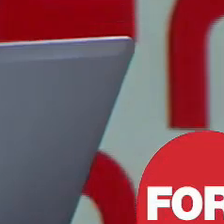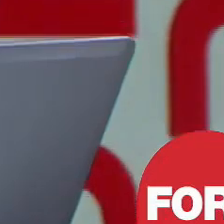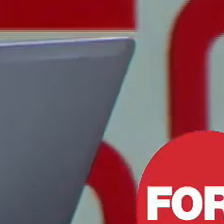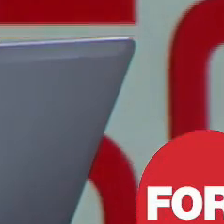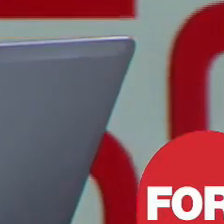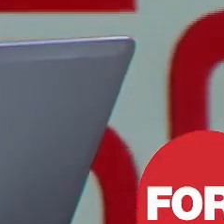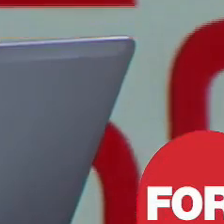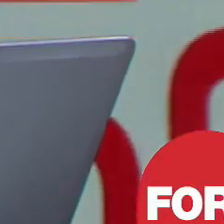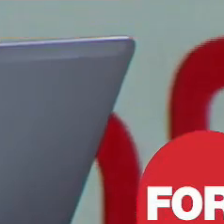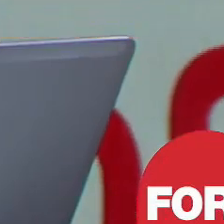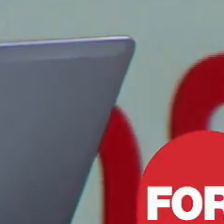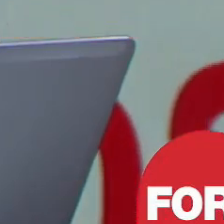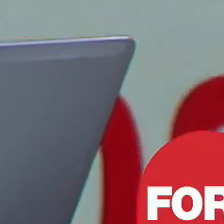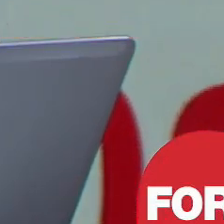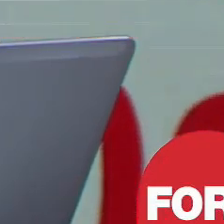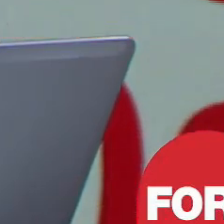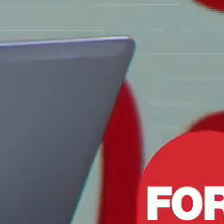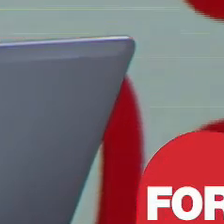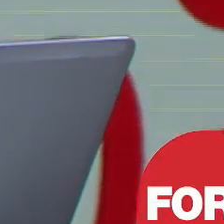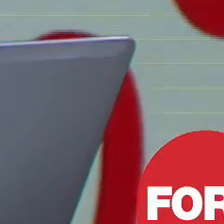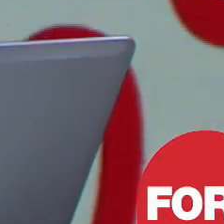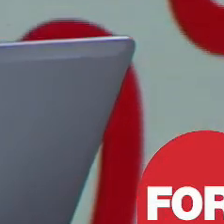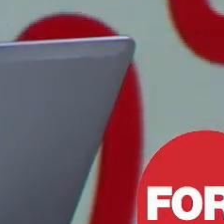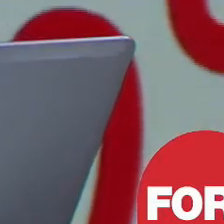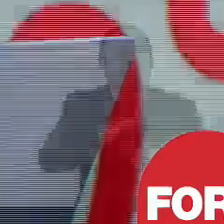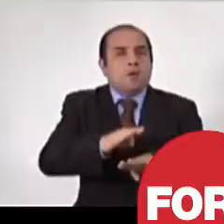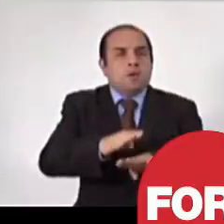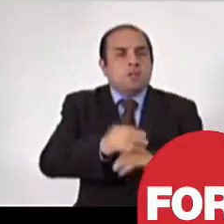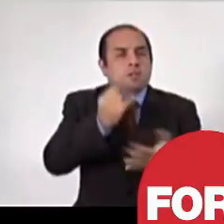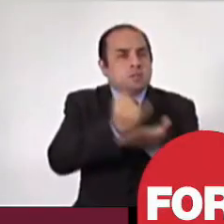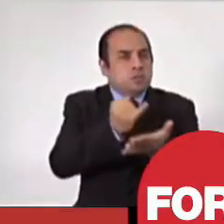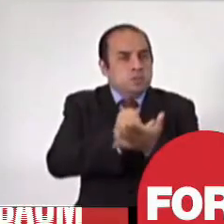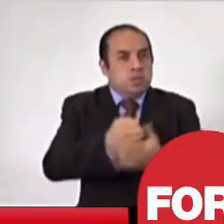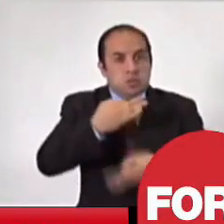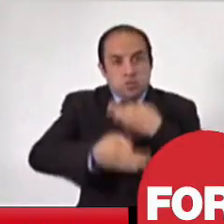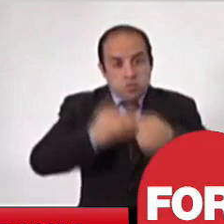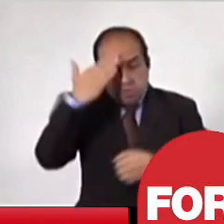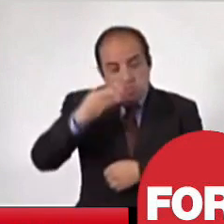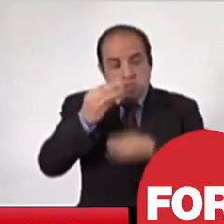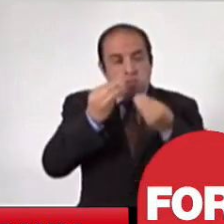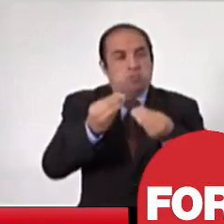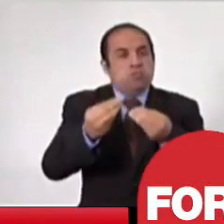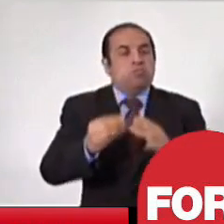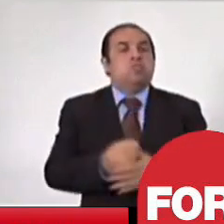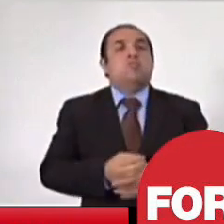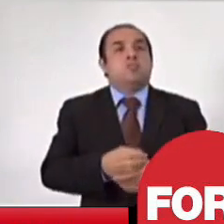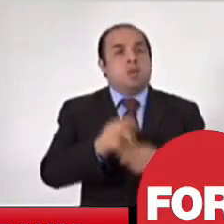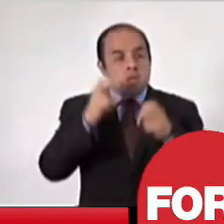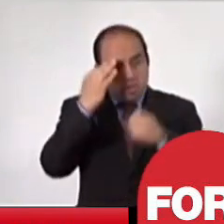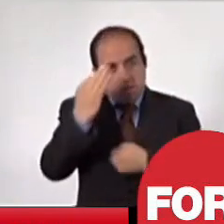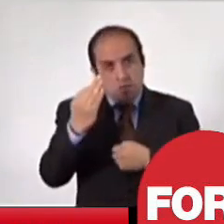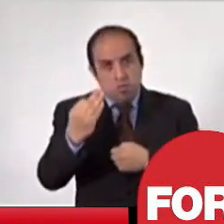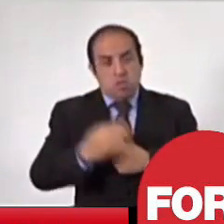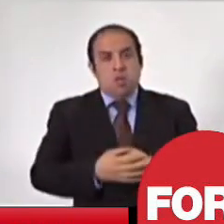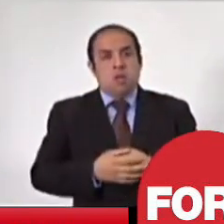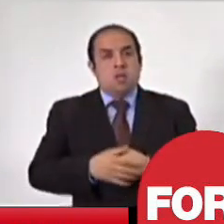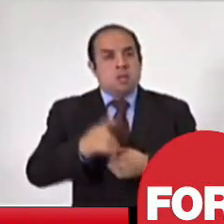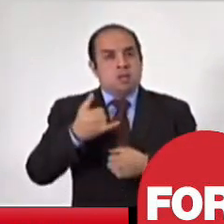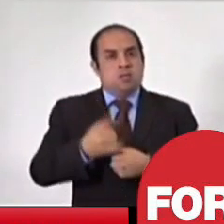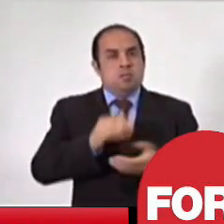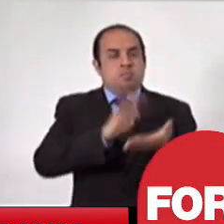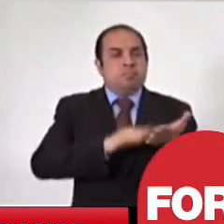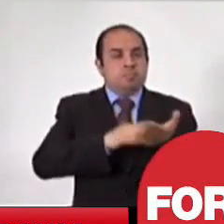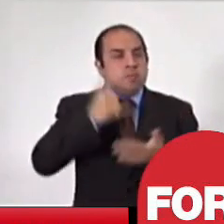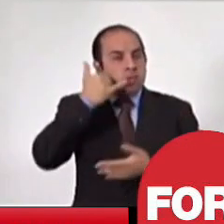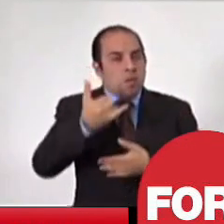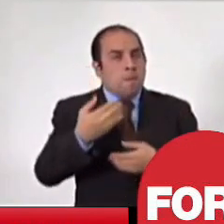La jefa de gobierno de la Ciudad de México, Claudia Sheinbaum, anunció que el 31 de mayo va a finalizar la concesión de 4 empresas que realizaban el cobro del